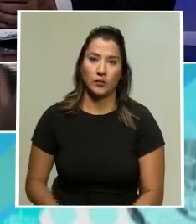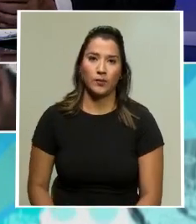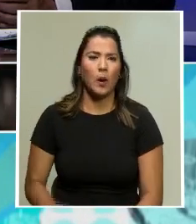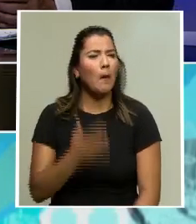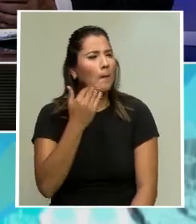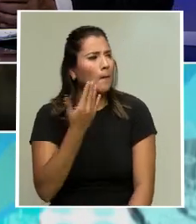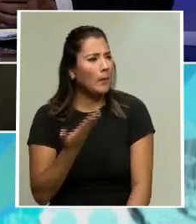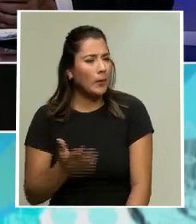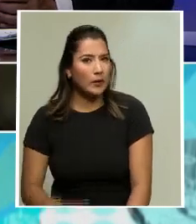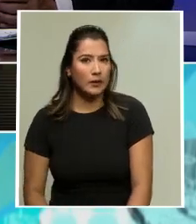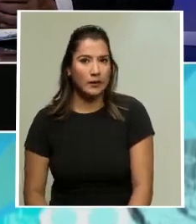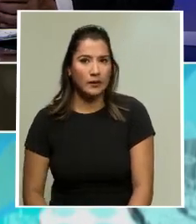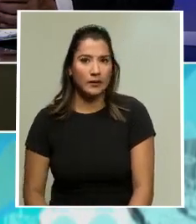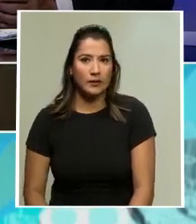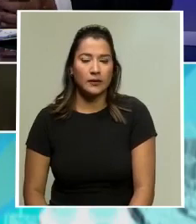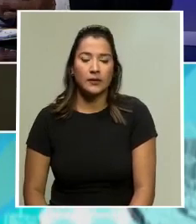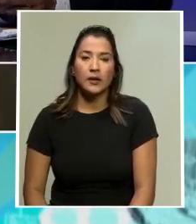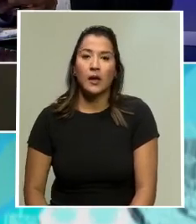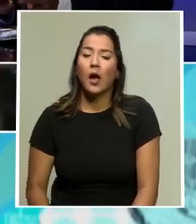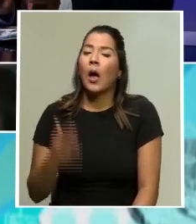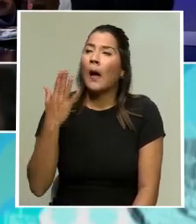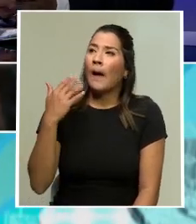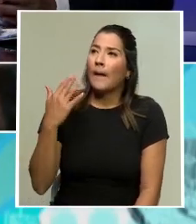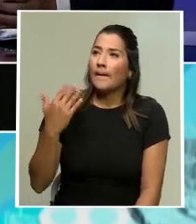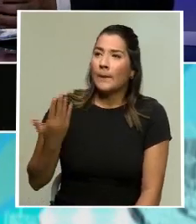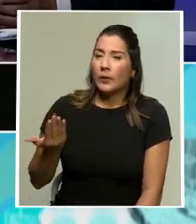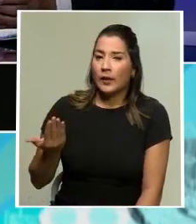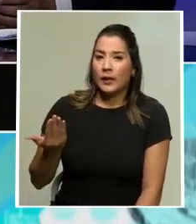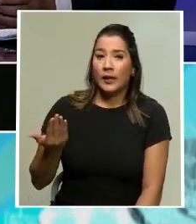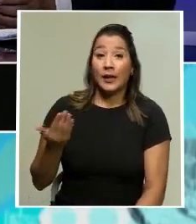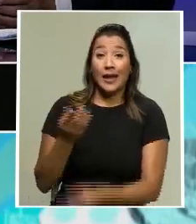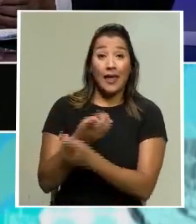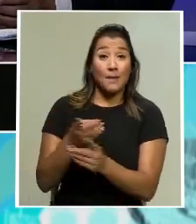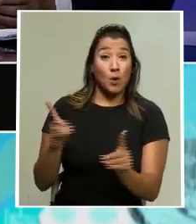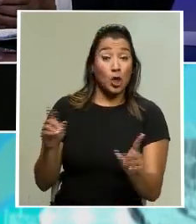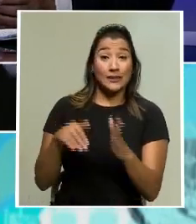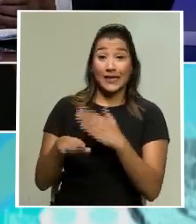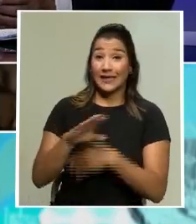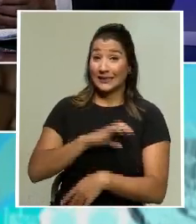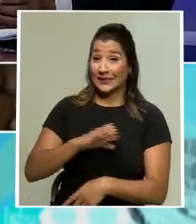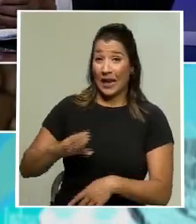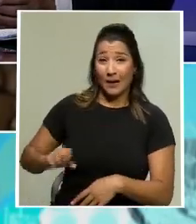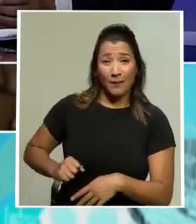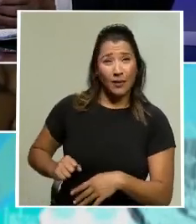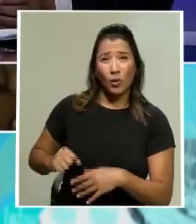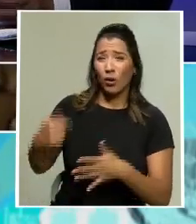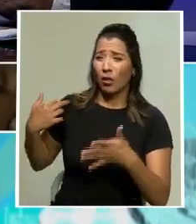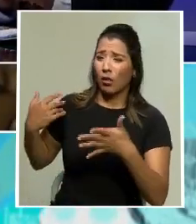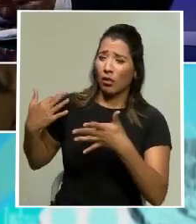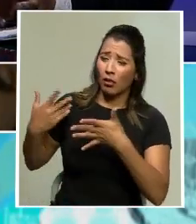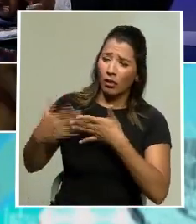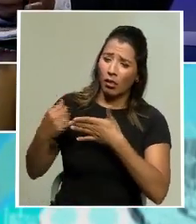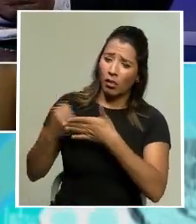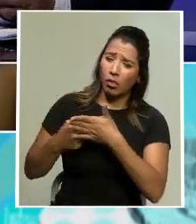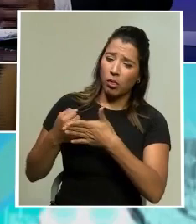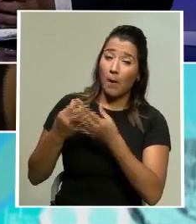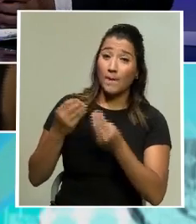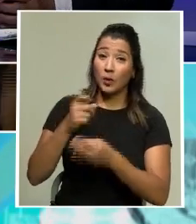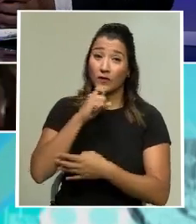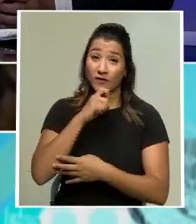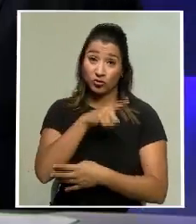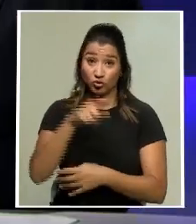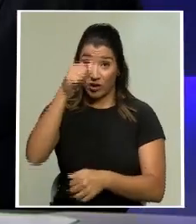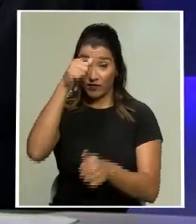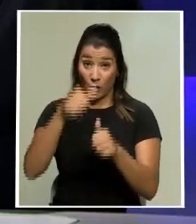¿Por qué? Porque la democracia en El Salvador había costado mucho. Hay que recordar que El Salvador